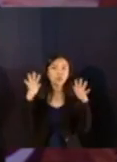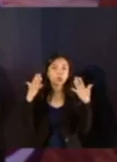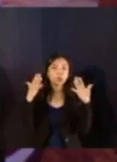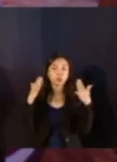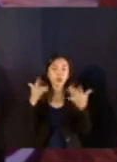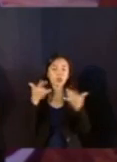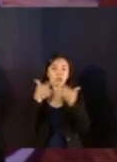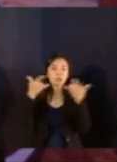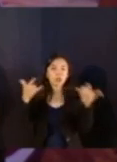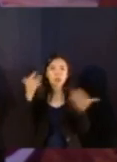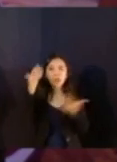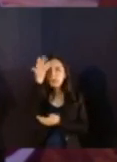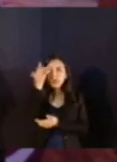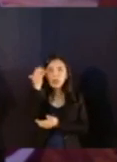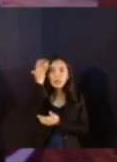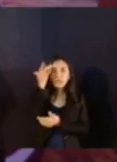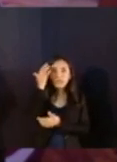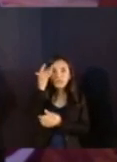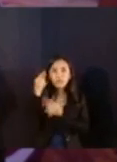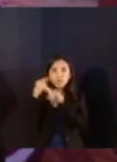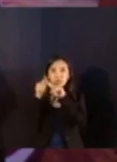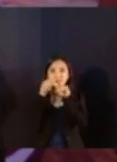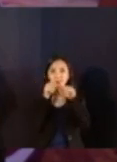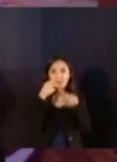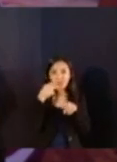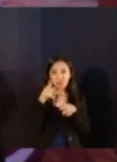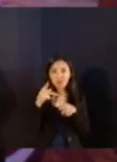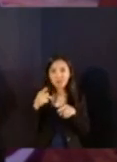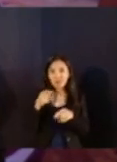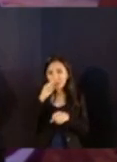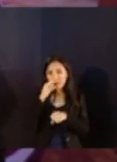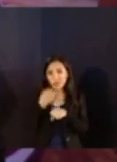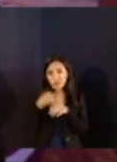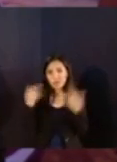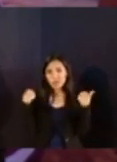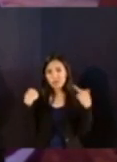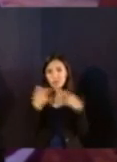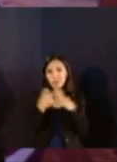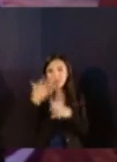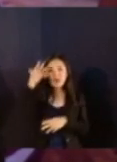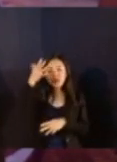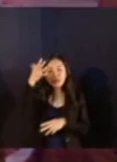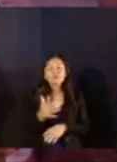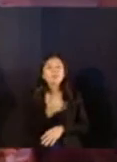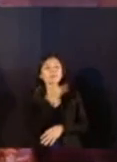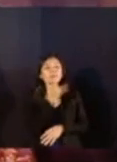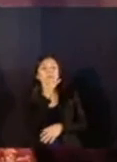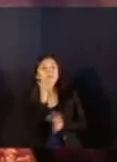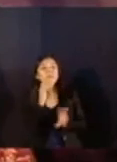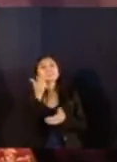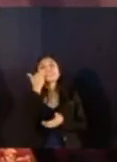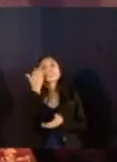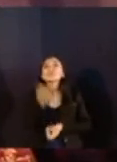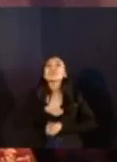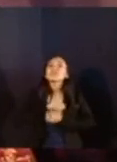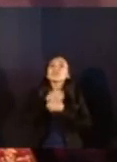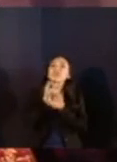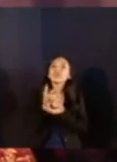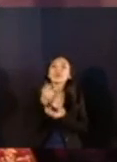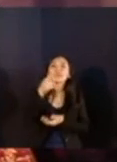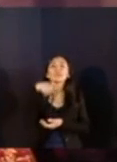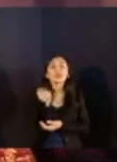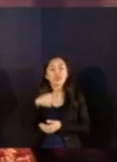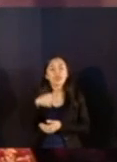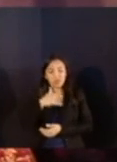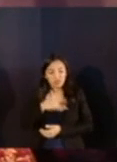todo reflexión sobre nuestra labor docente. Muchas gracias. Miren, quisiera nada más decirles que no solamente ha sido un